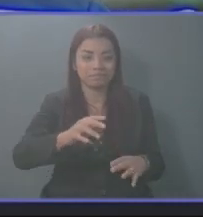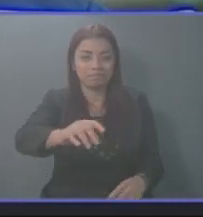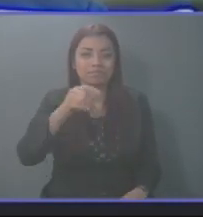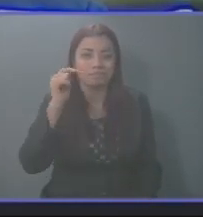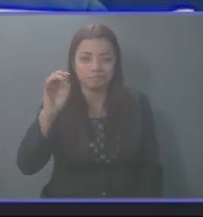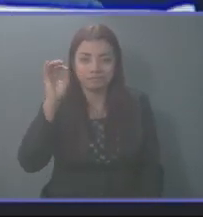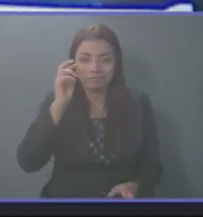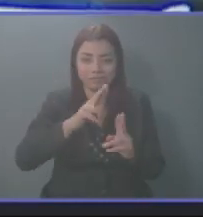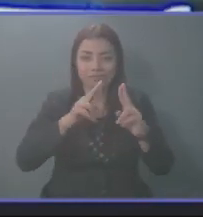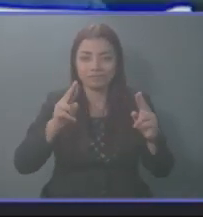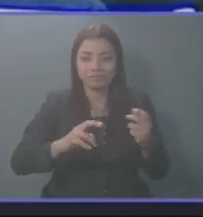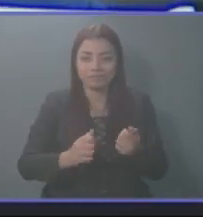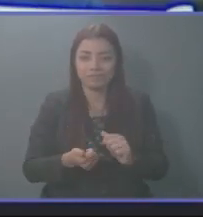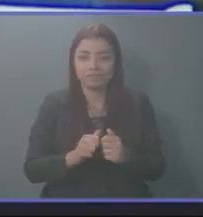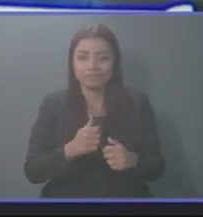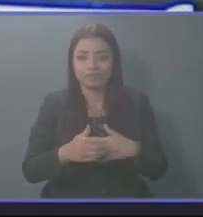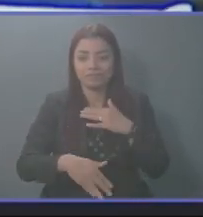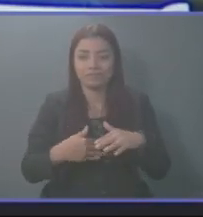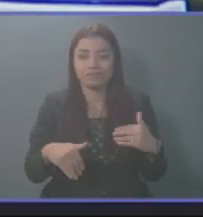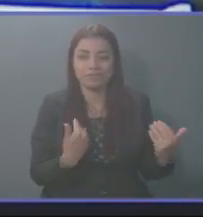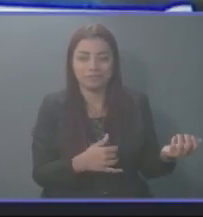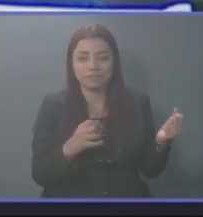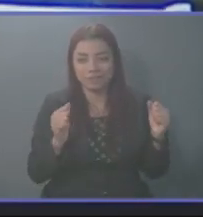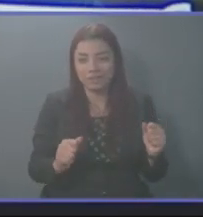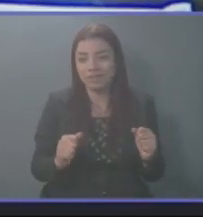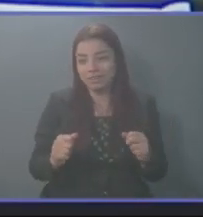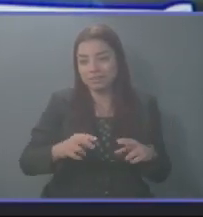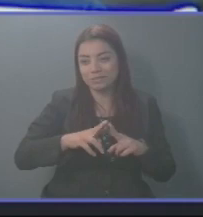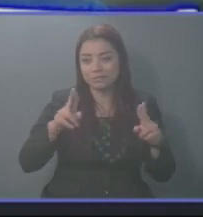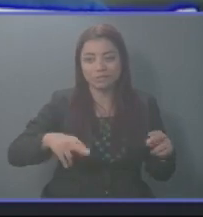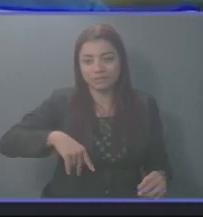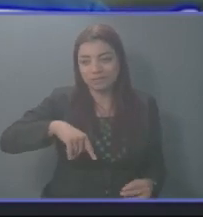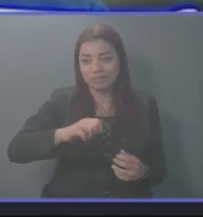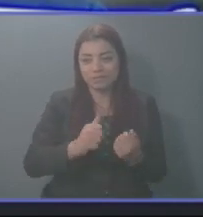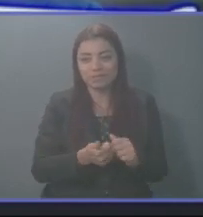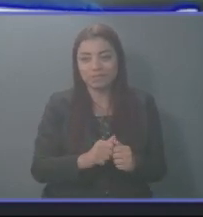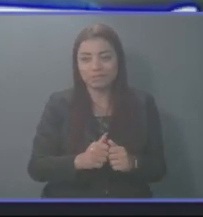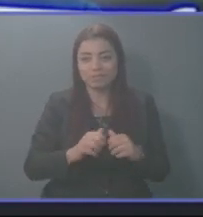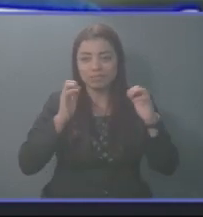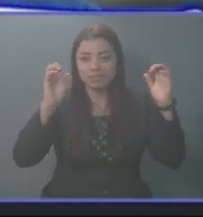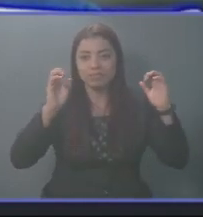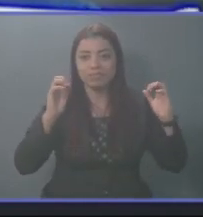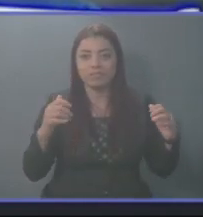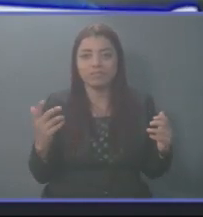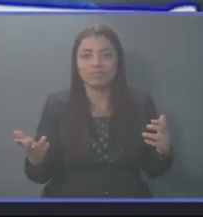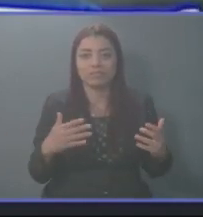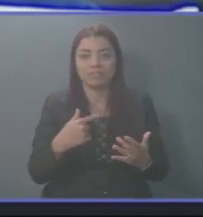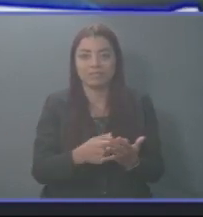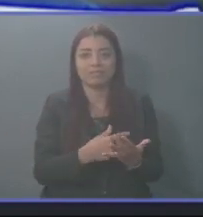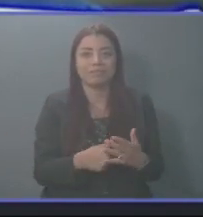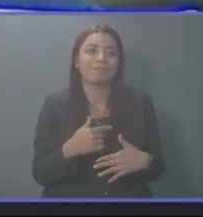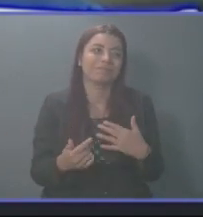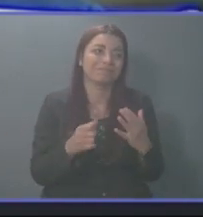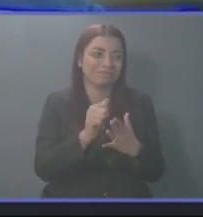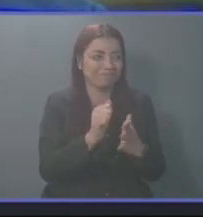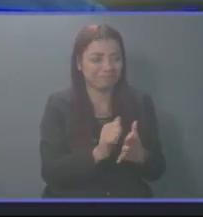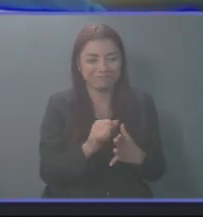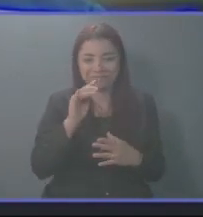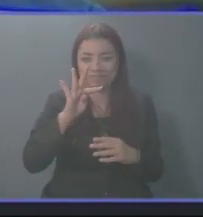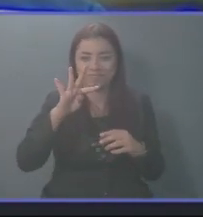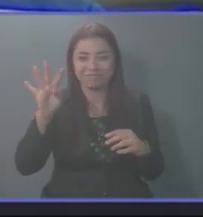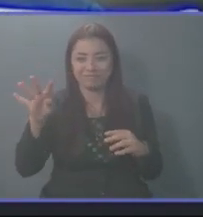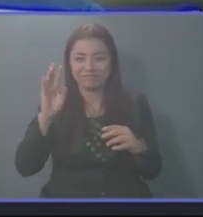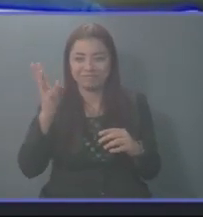de federación deportiva y asociación deportiva, subsanándose así la observación al artículo 34, número 13, y